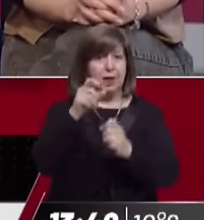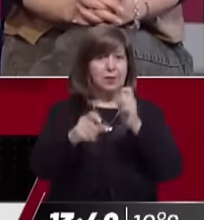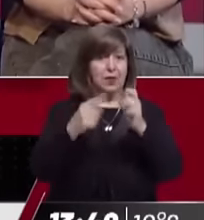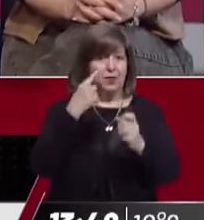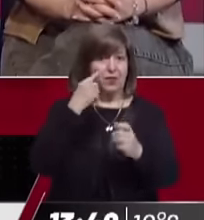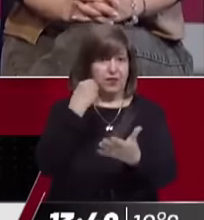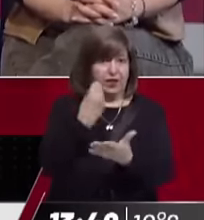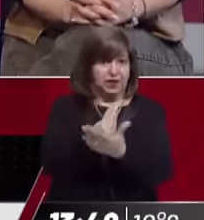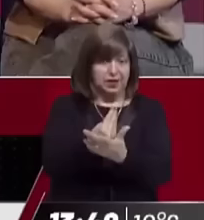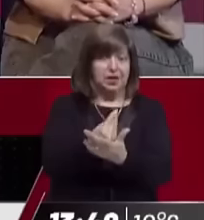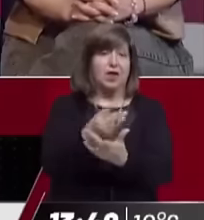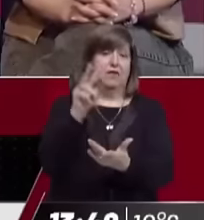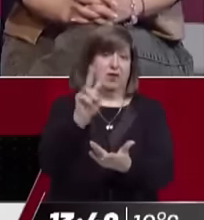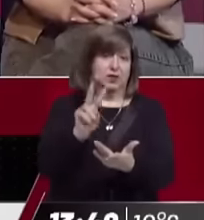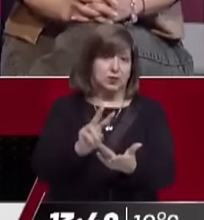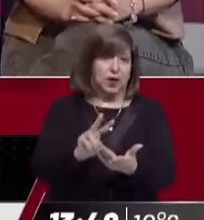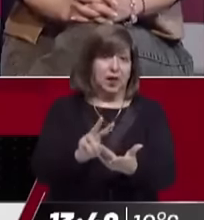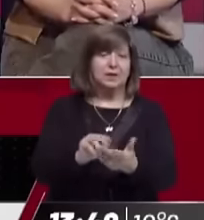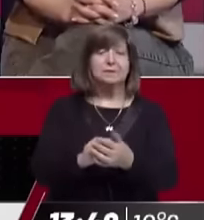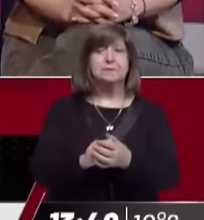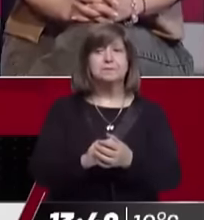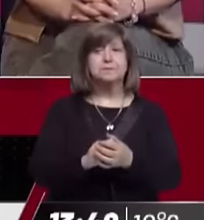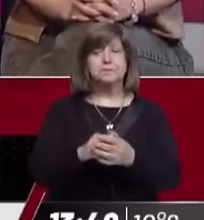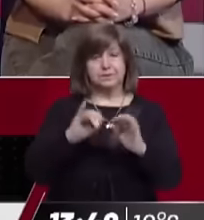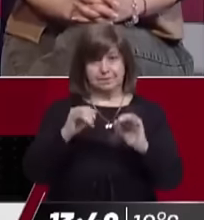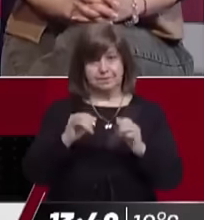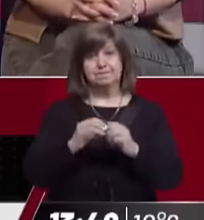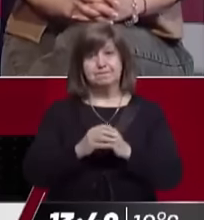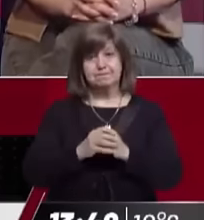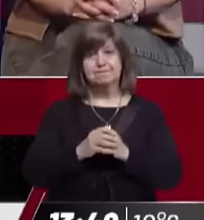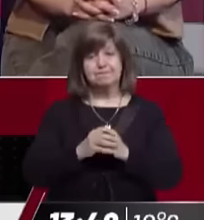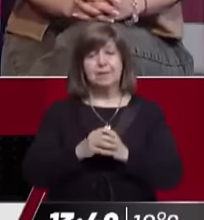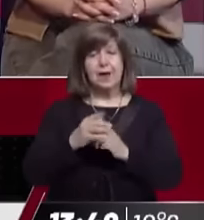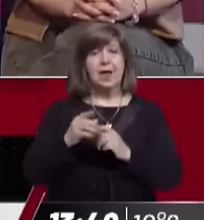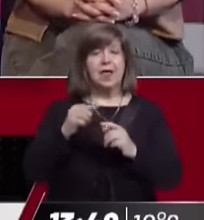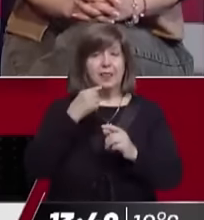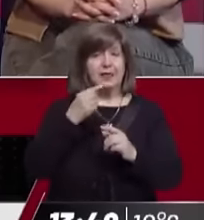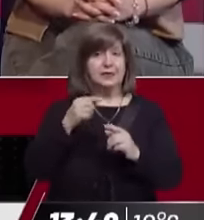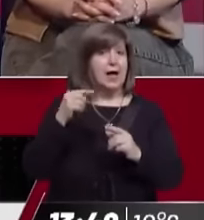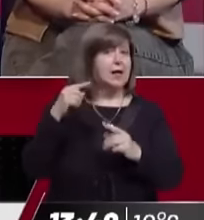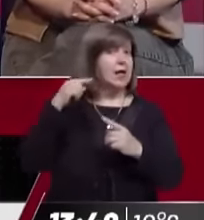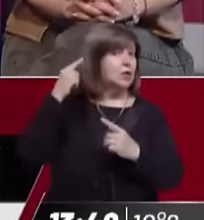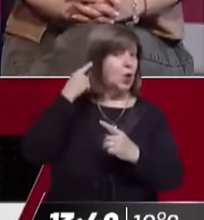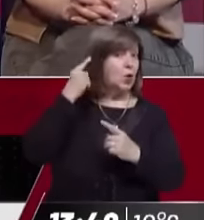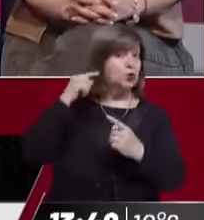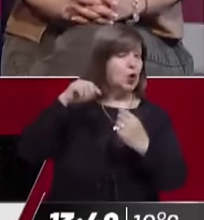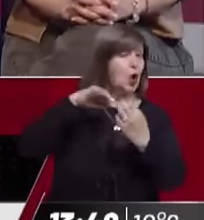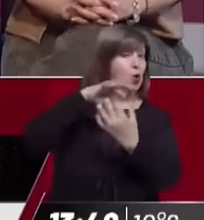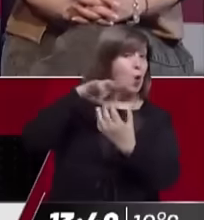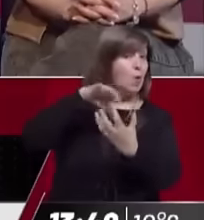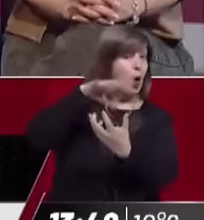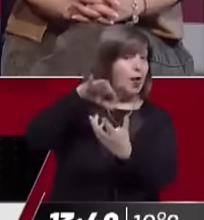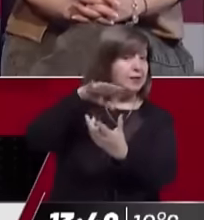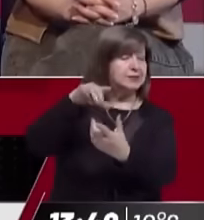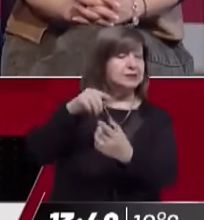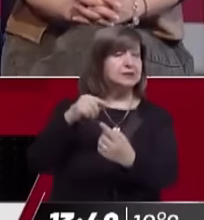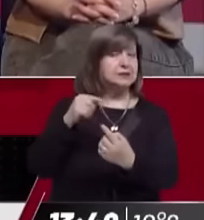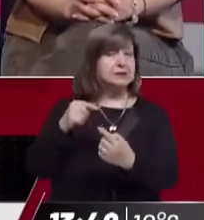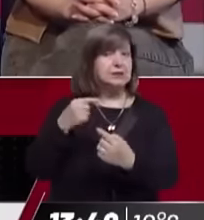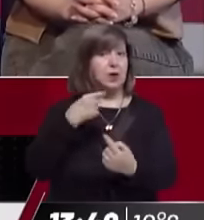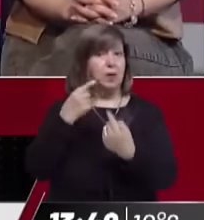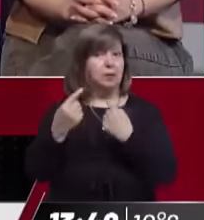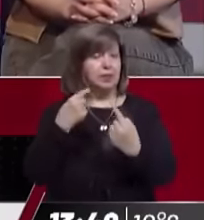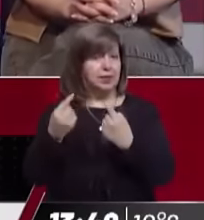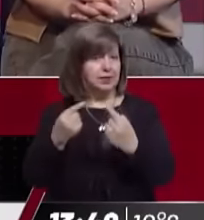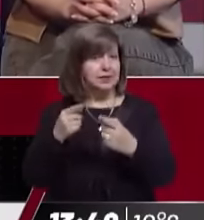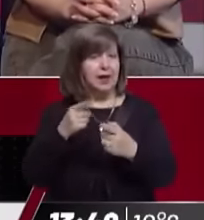Sí, desde luego. Y de hecho, aquí lo que en realidad temen, que eso es algo que hemos venido hablando con mucha gente aquí,